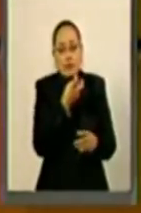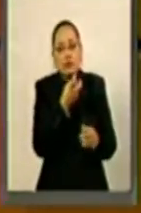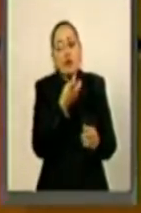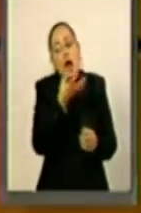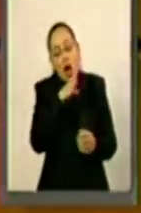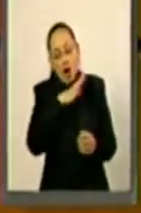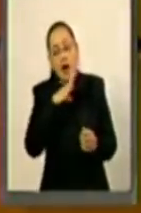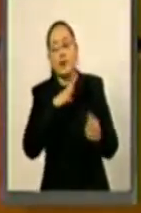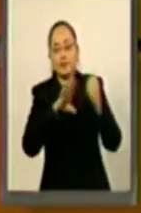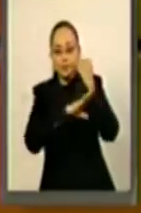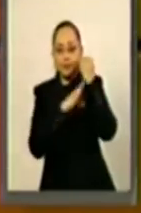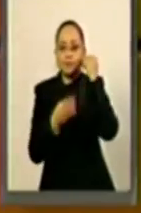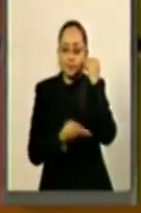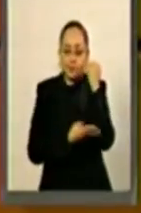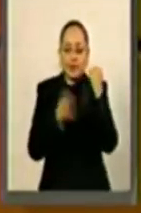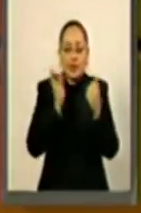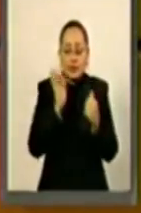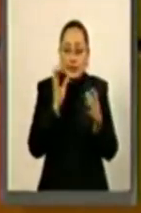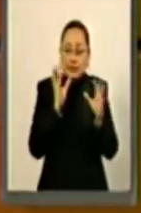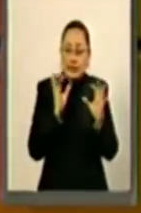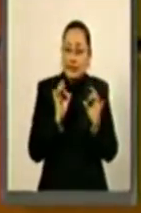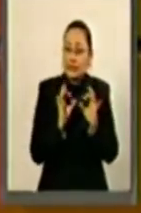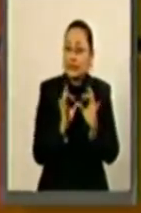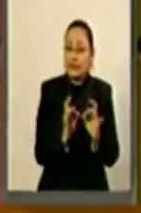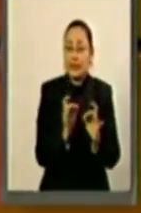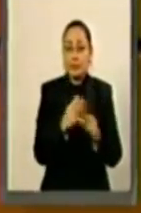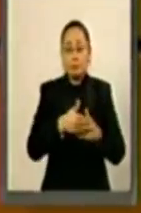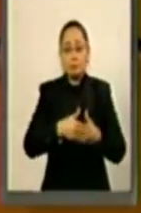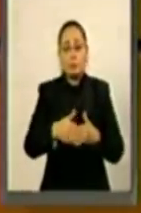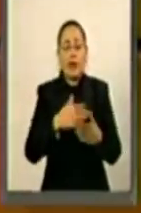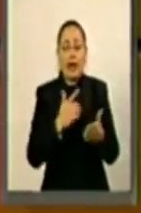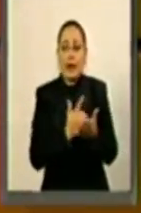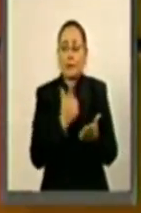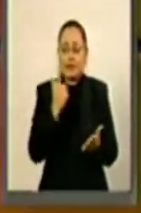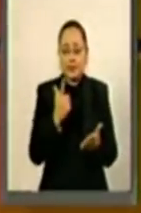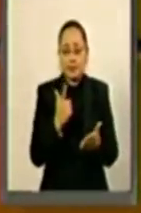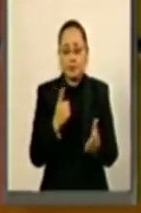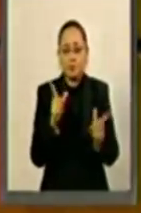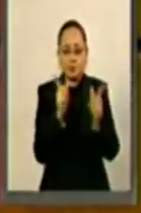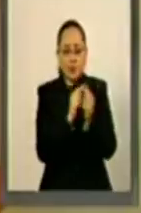particular y pudiendo ser muy delicada de gravidez. Es cuanto, presidente.